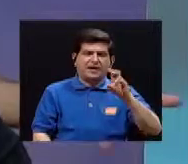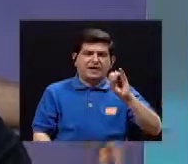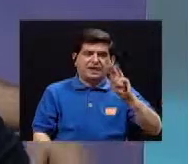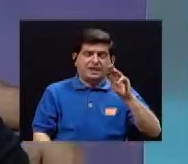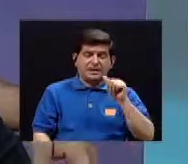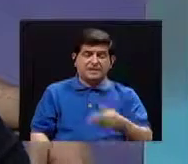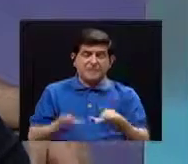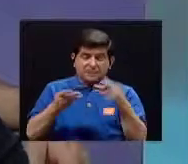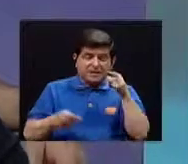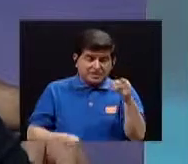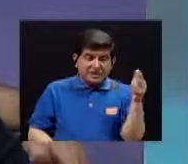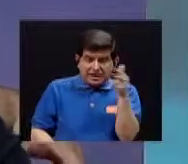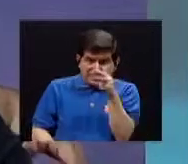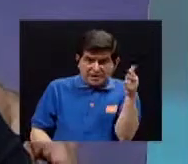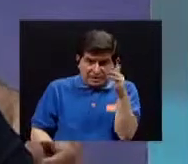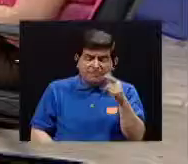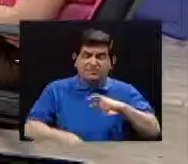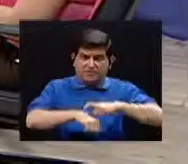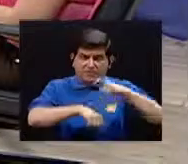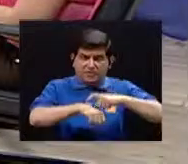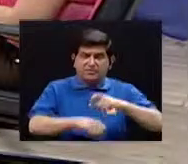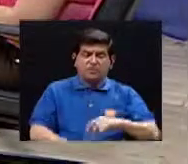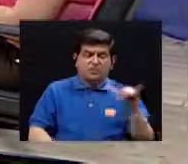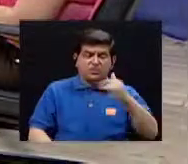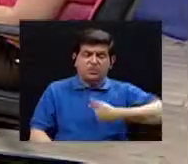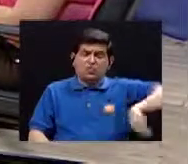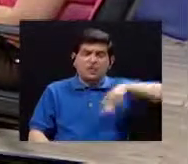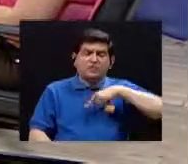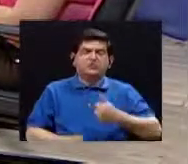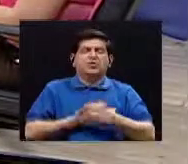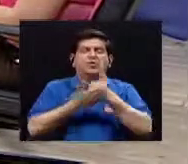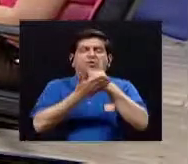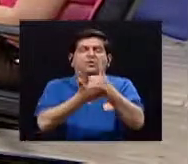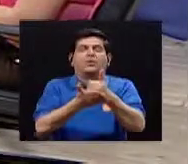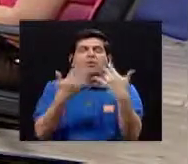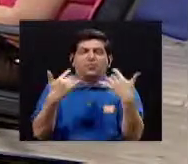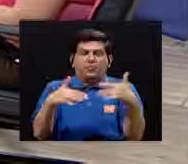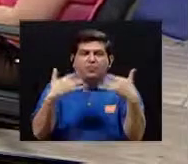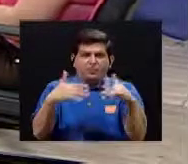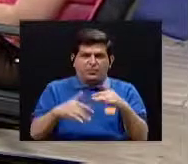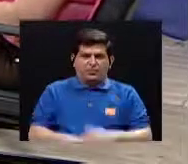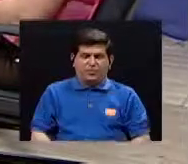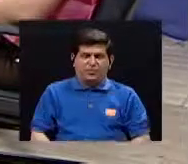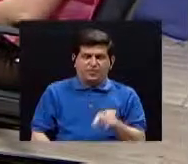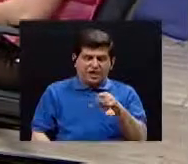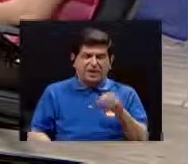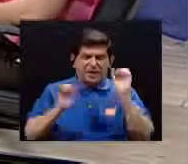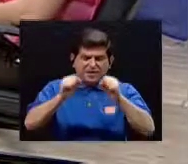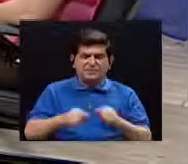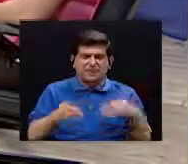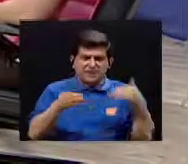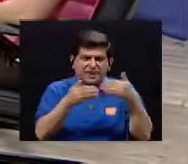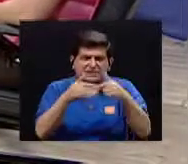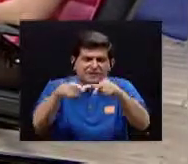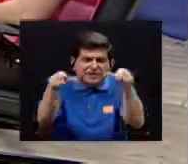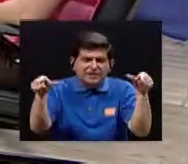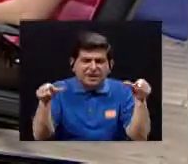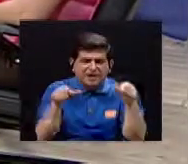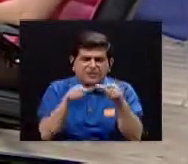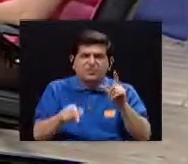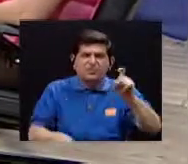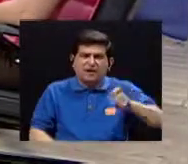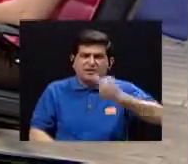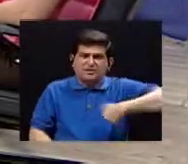material que él grabó en ese momento y entonces nosotros también se nos facilitó mucho ese el acercamiento de las locaciones